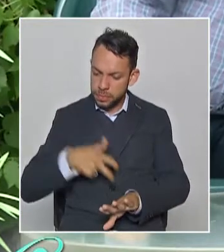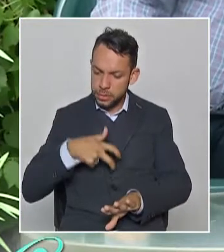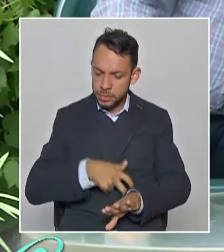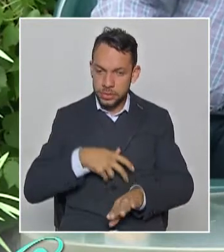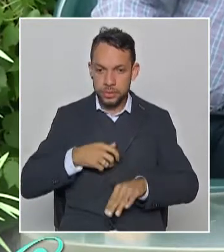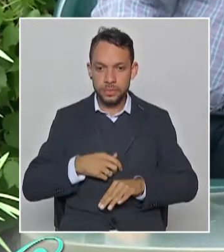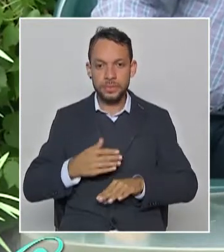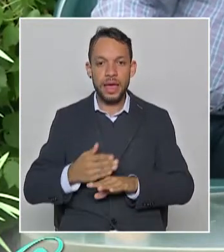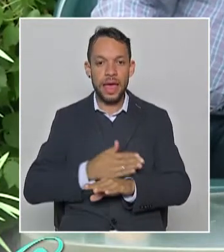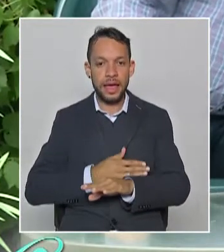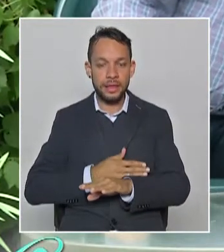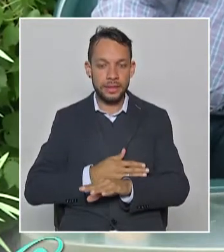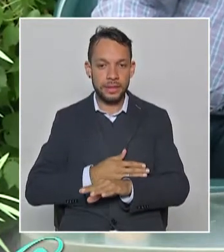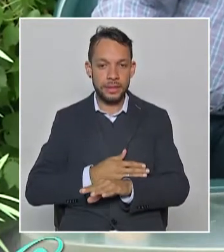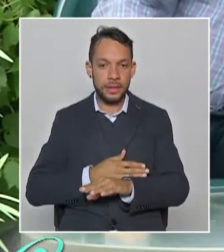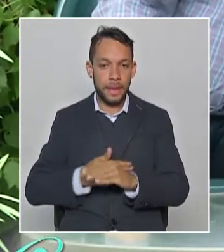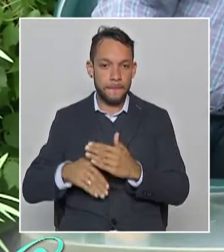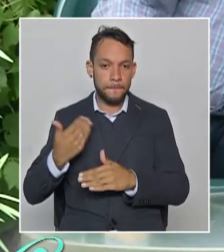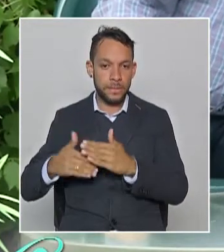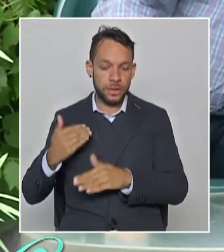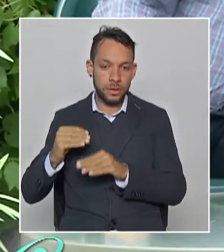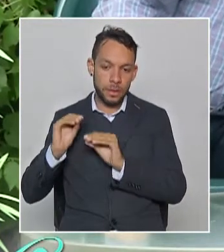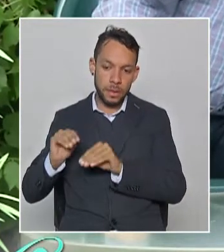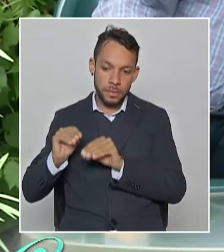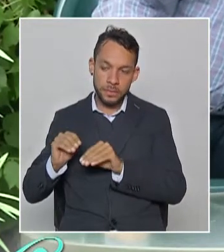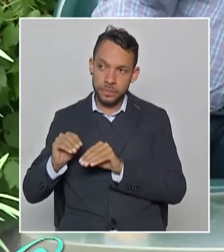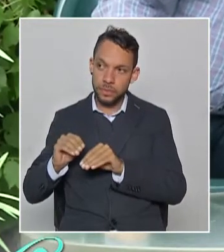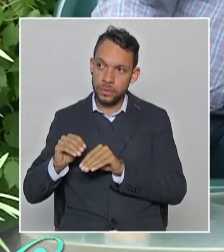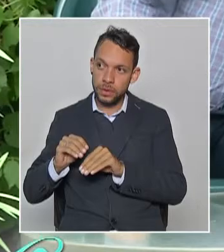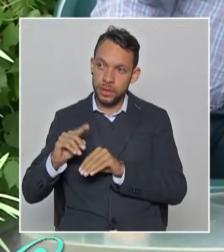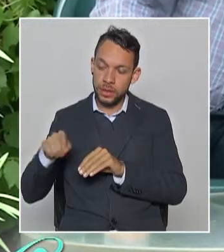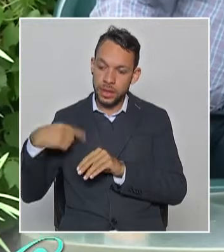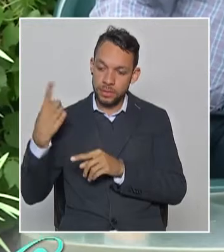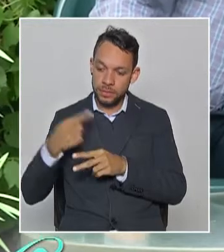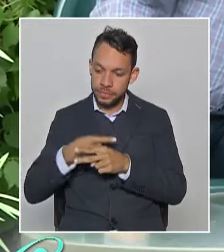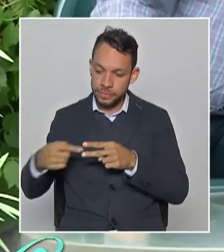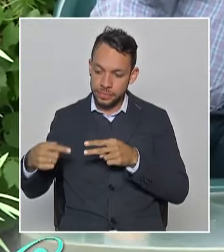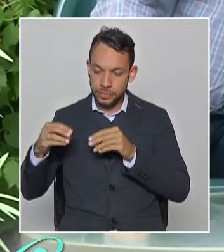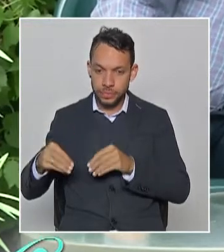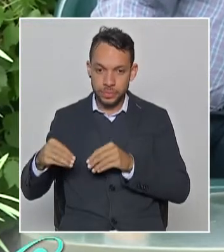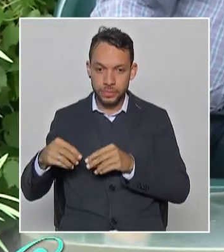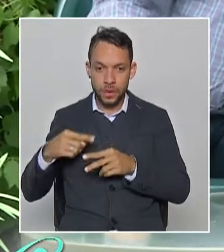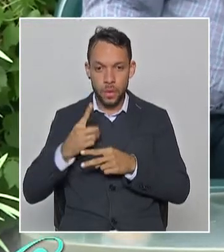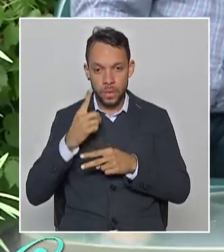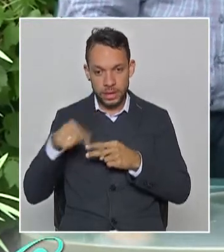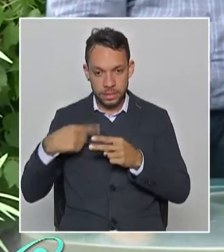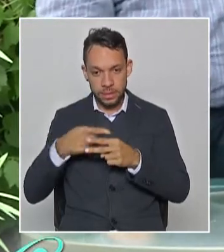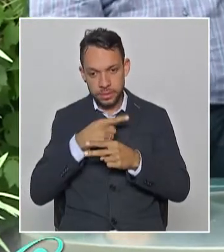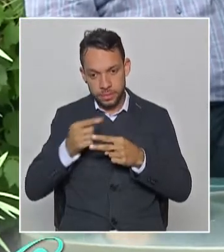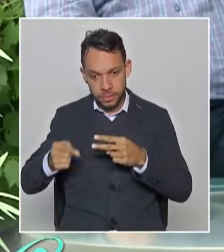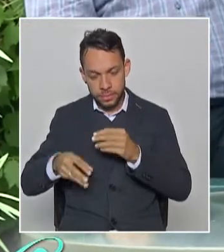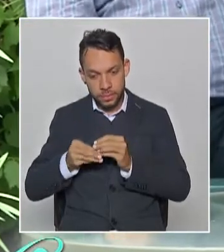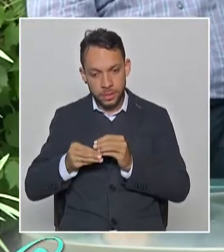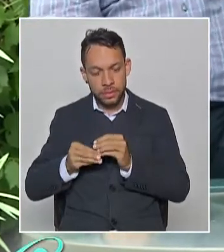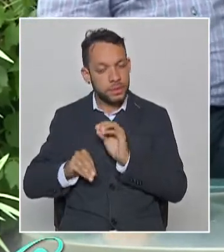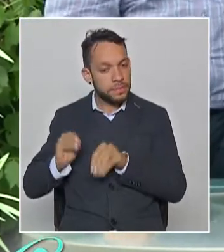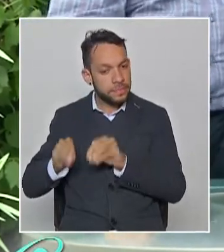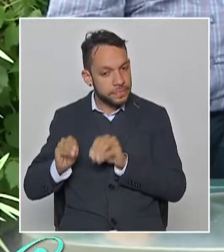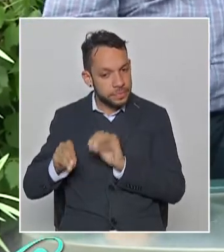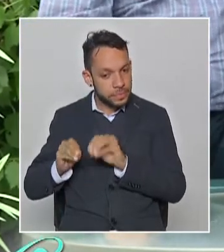sido una sensibilización inicial. ¿Y a los cuántos días vuelve a la terapia? A la semana siguiente. Bueno, y